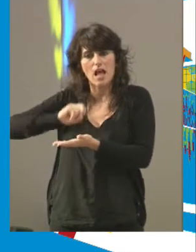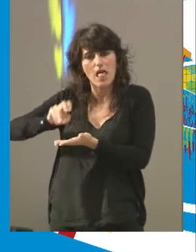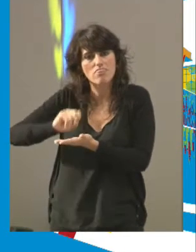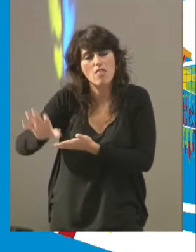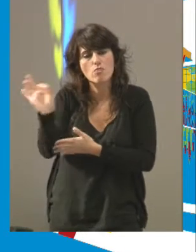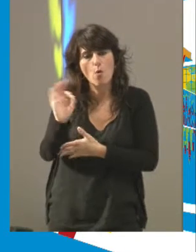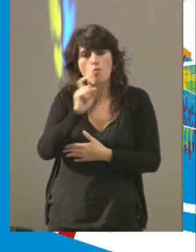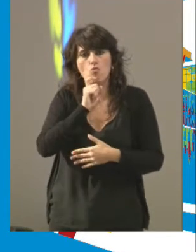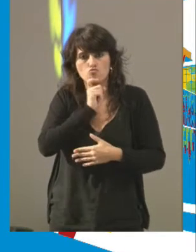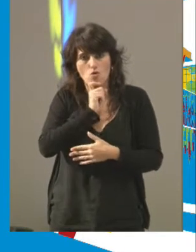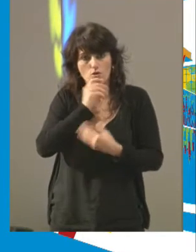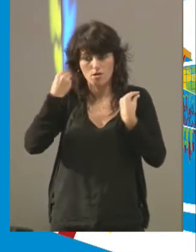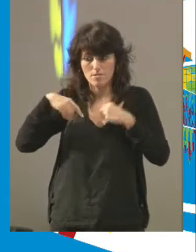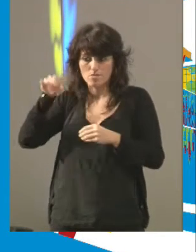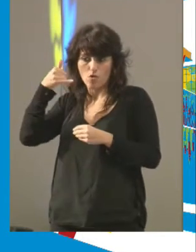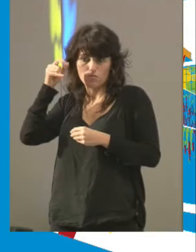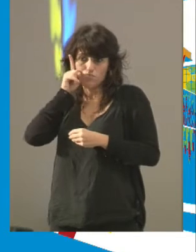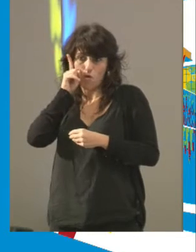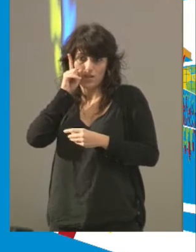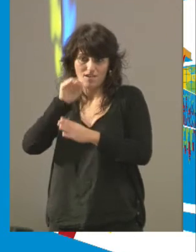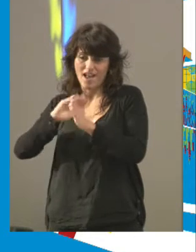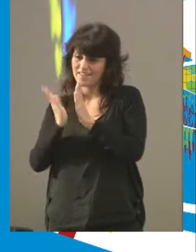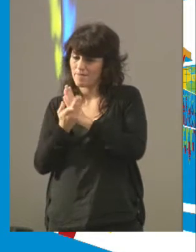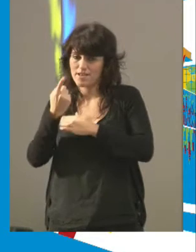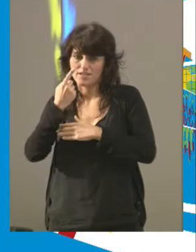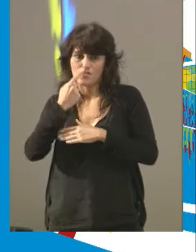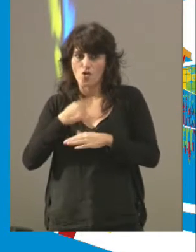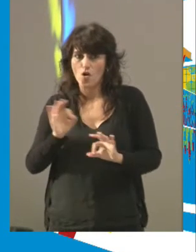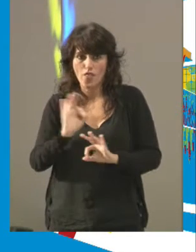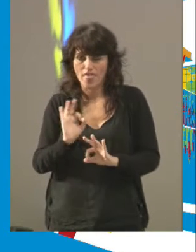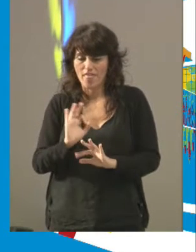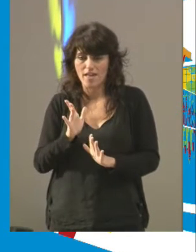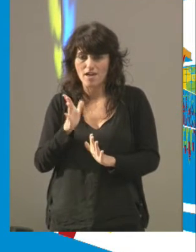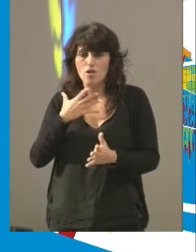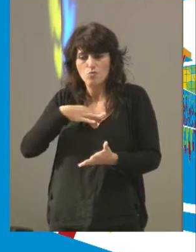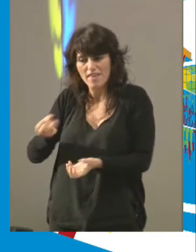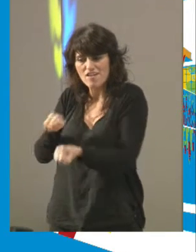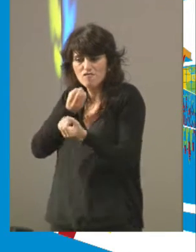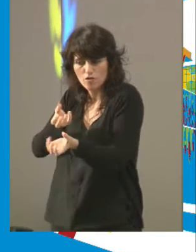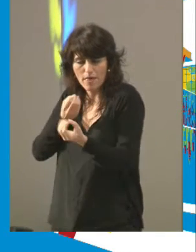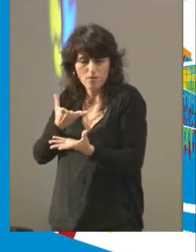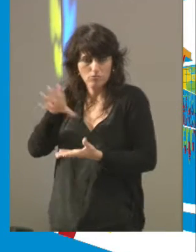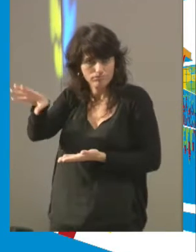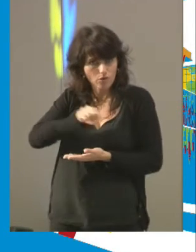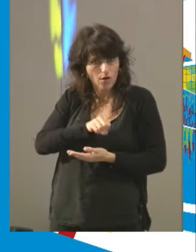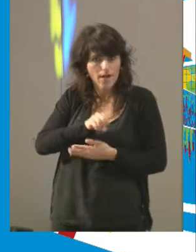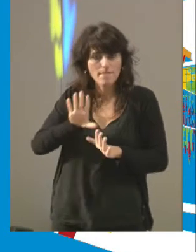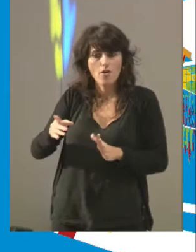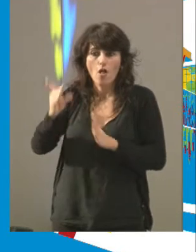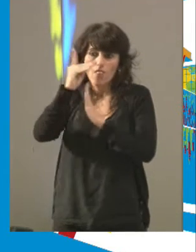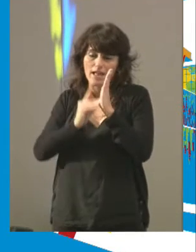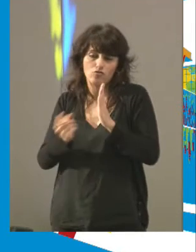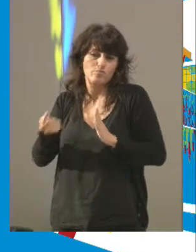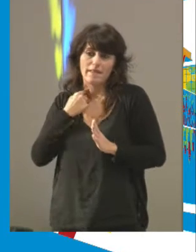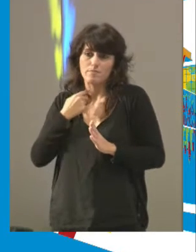sentido, a través del teléfono móvil, evidentemente no nos dice. Podemos llegar a sacar información, lo veremos un poquito más adelante. Perdíamos datos de